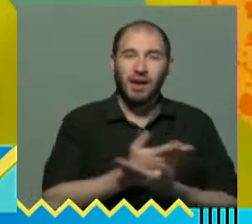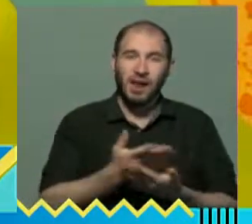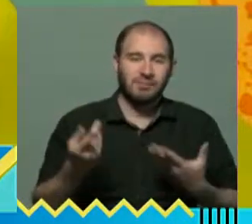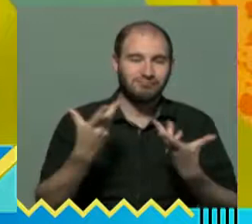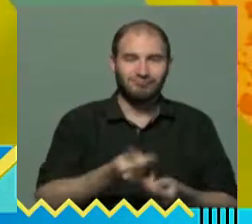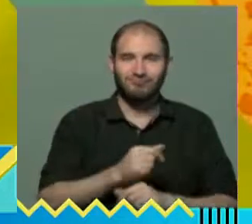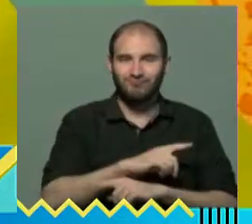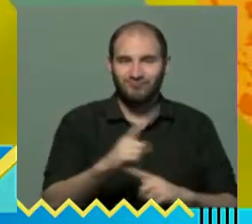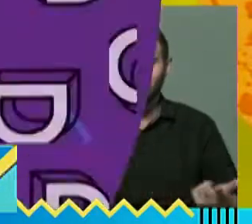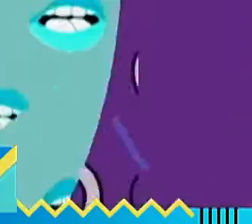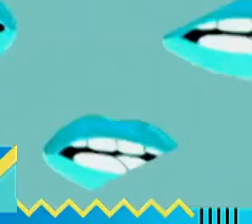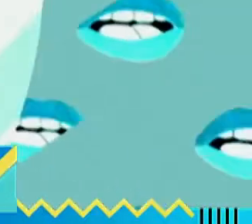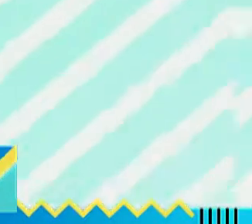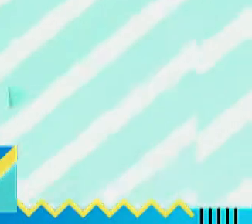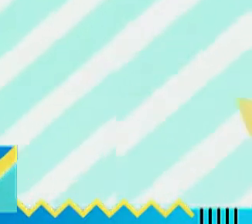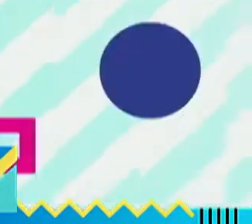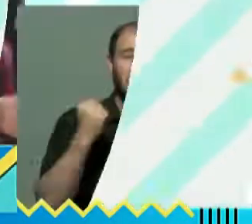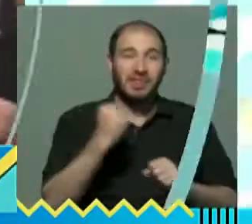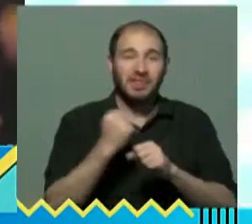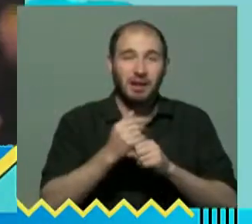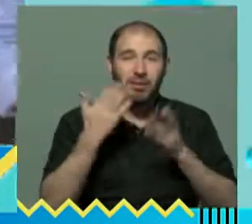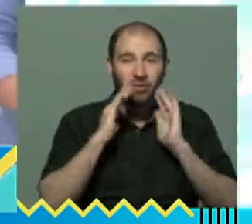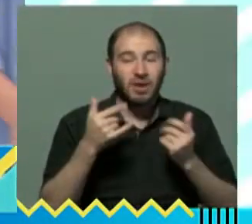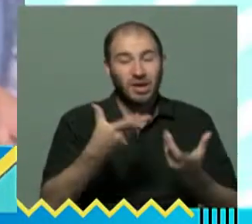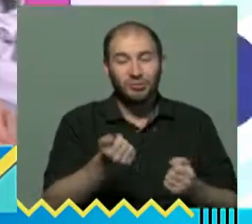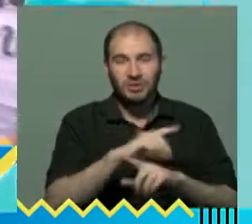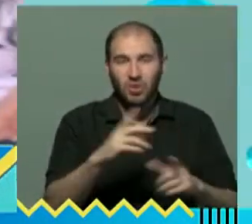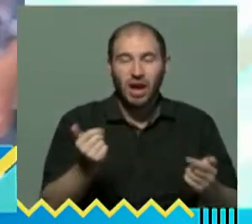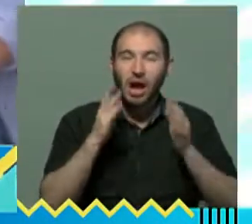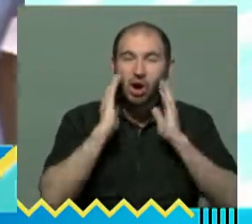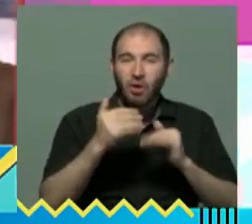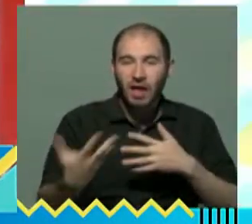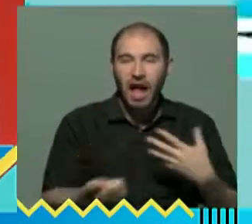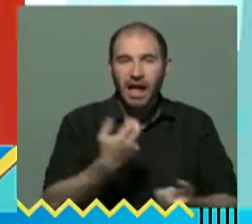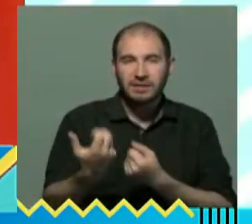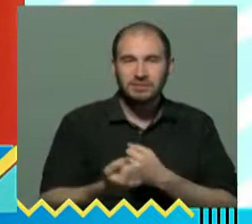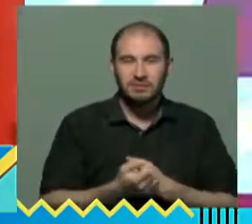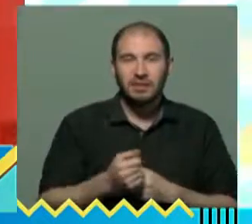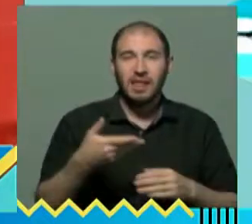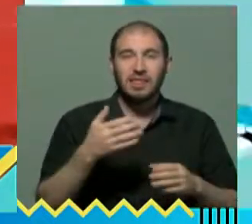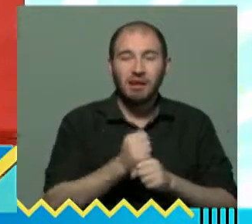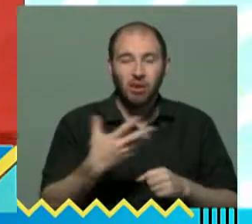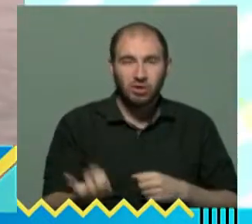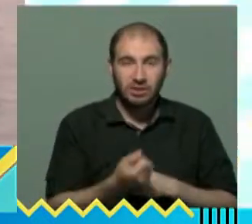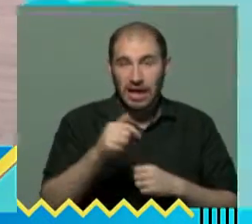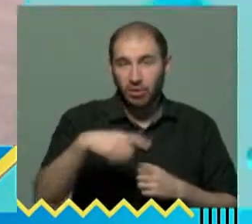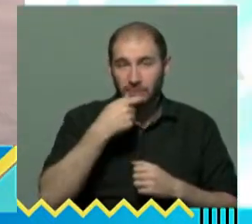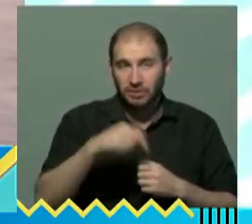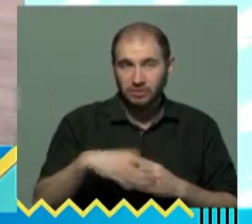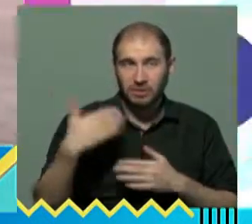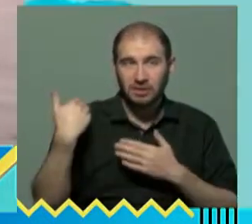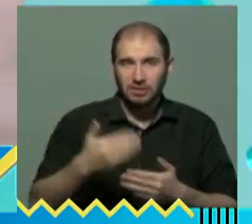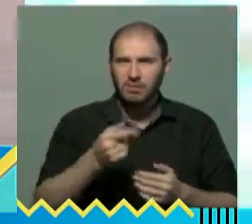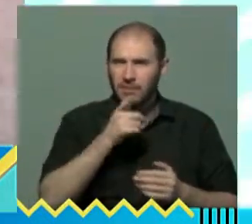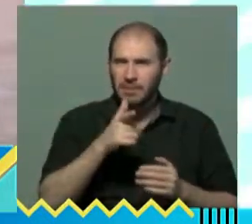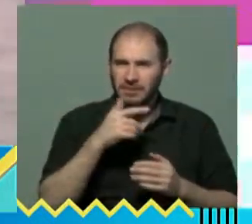ayuda al empleo joven, ¿no? No ayuda a que los jóvenes puedan acceder a su trabajo. Ahora Mendoza, estos días, no sé si lo